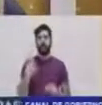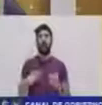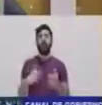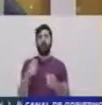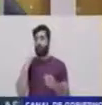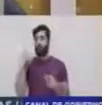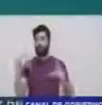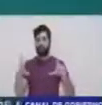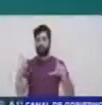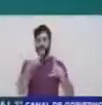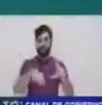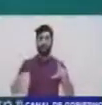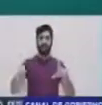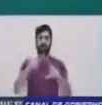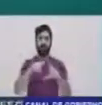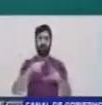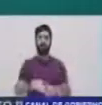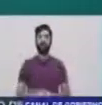de un círculo